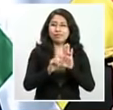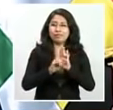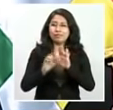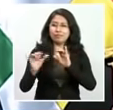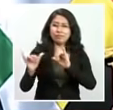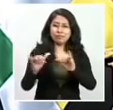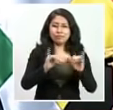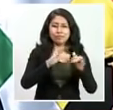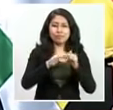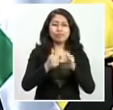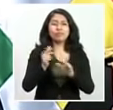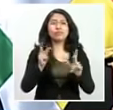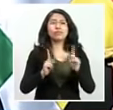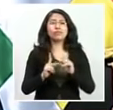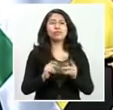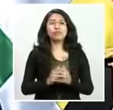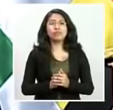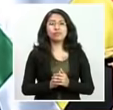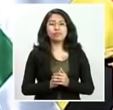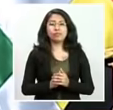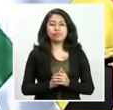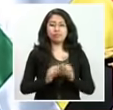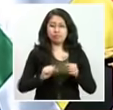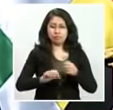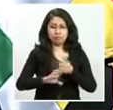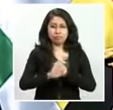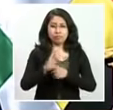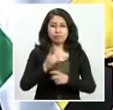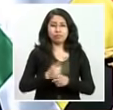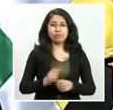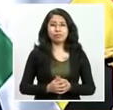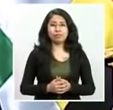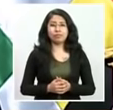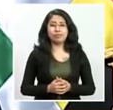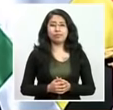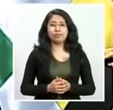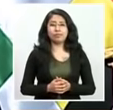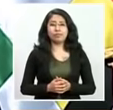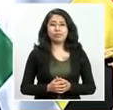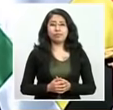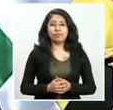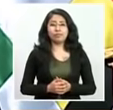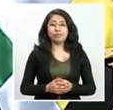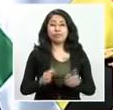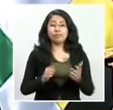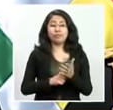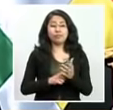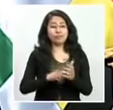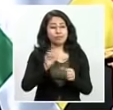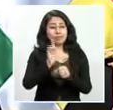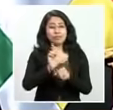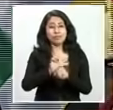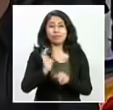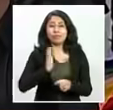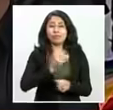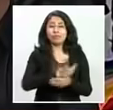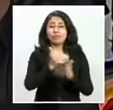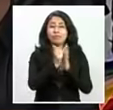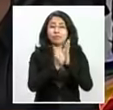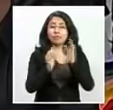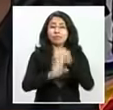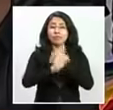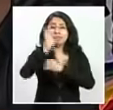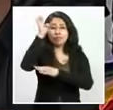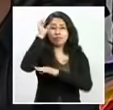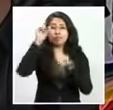todo lo que tenemos en este momento para defendernos. Y esa es la labor de nuestro procurador y será la